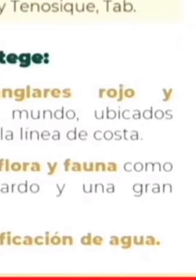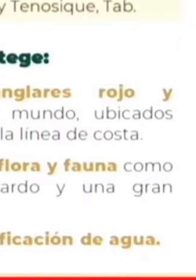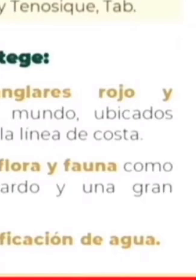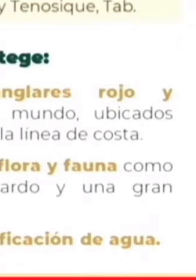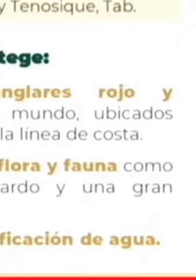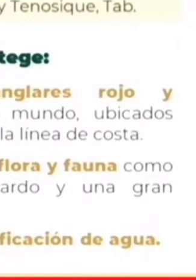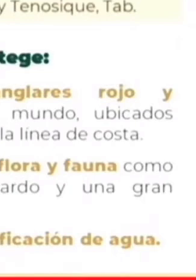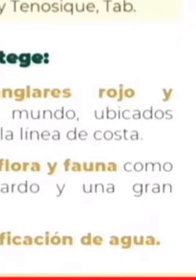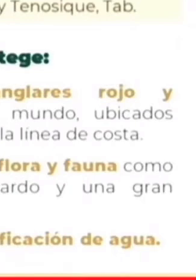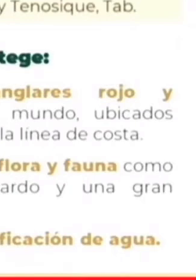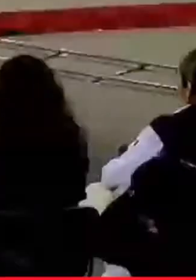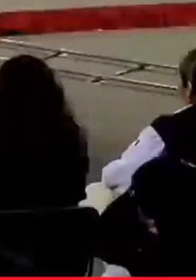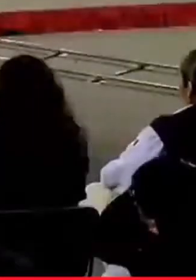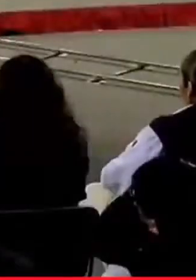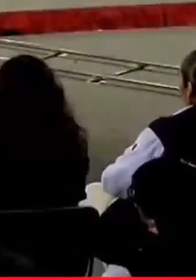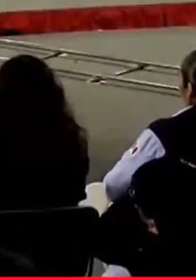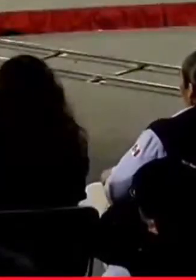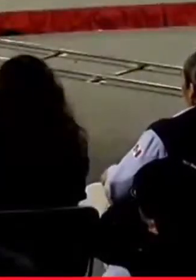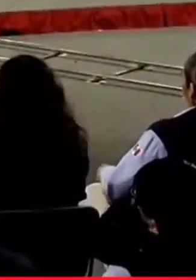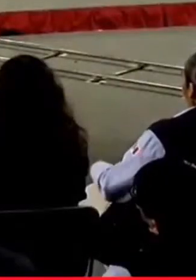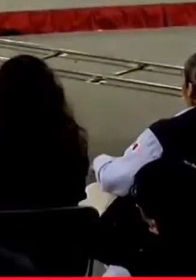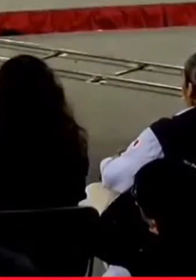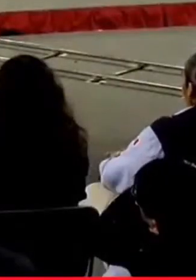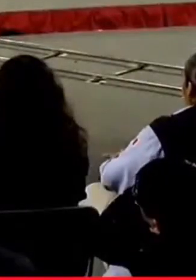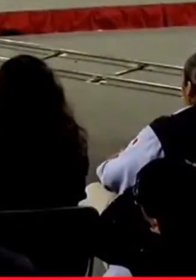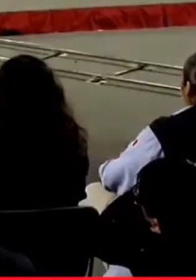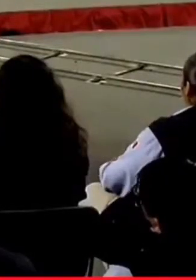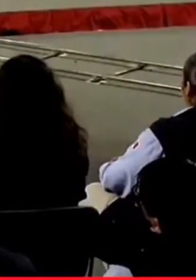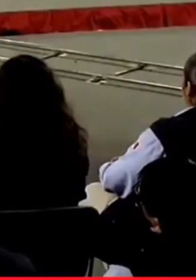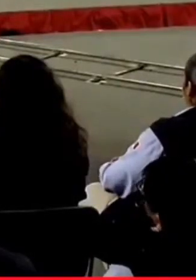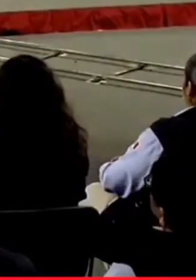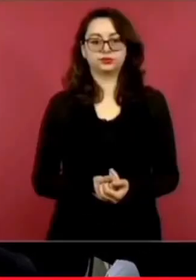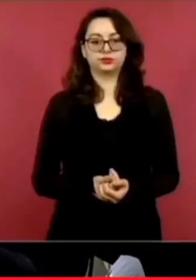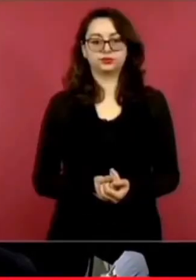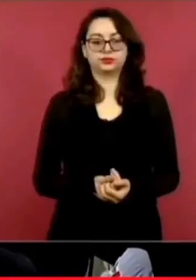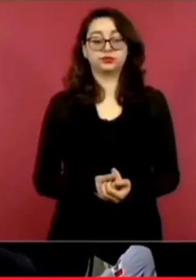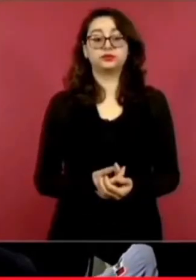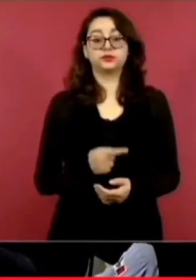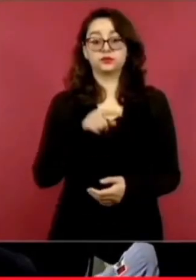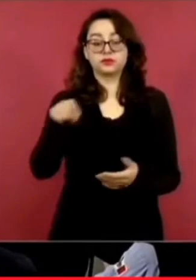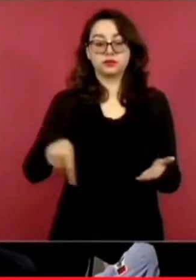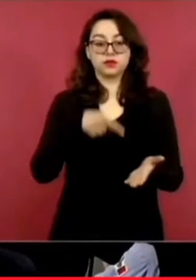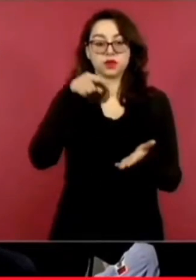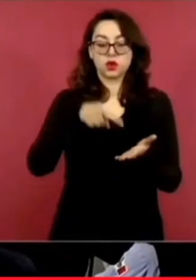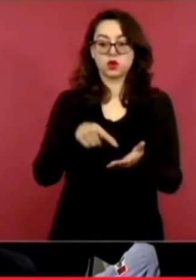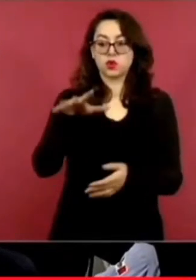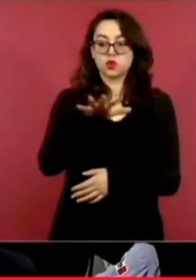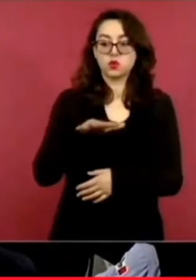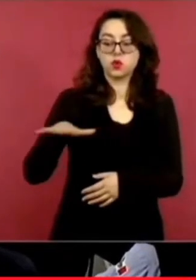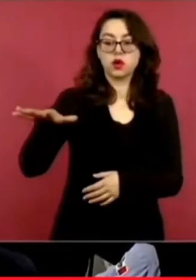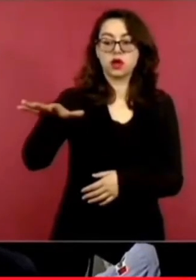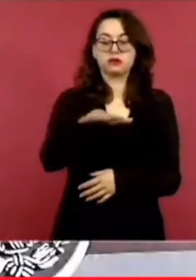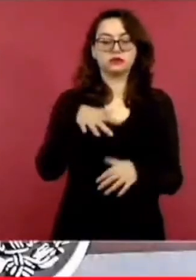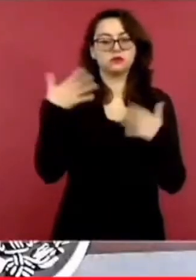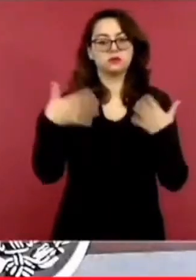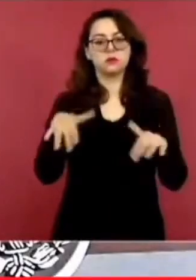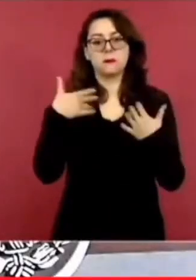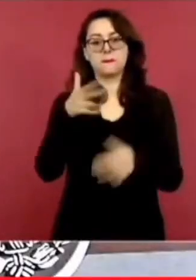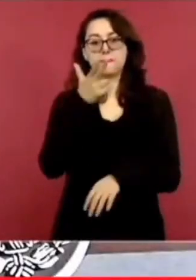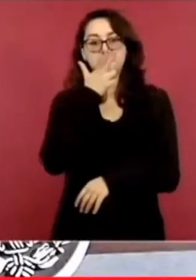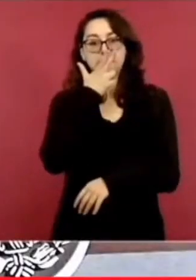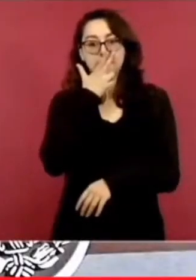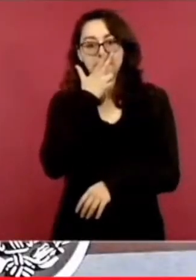conservación de manglares rojo y botoncillos, pero son únicos en el mundo. porque estos manglares se dan en